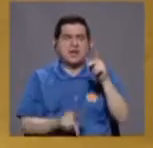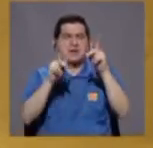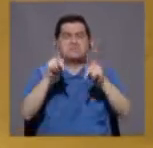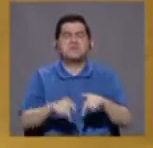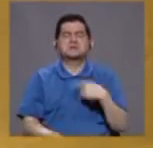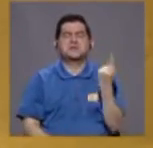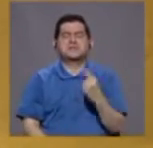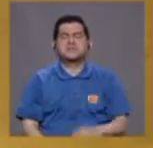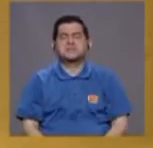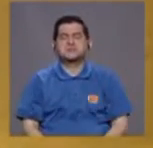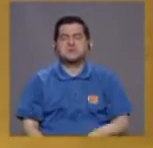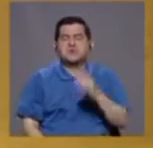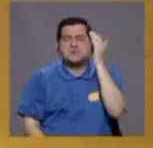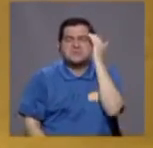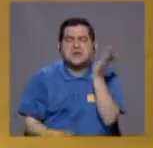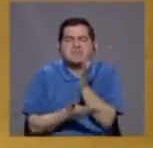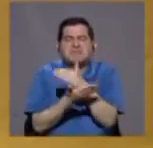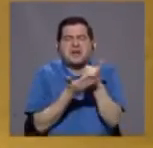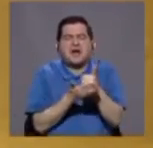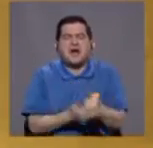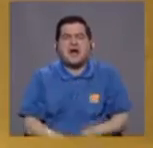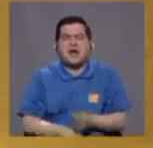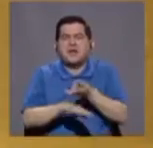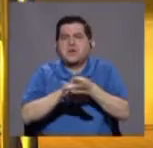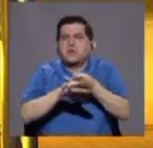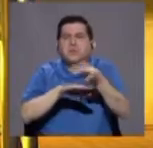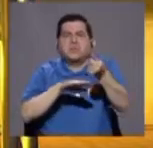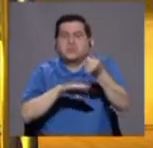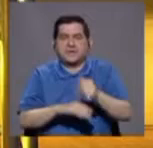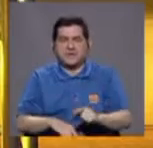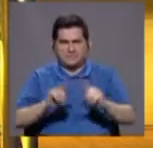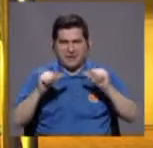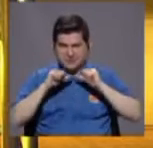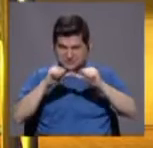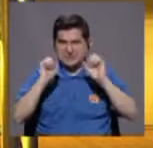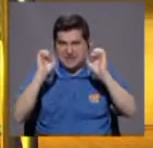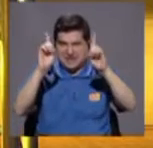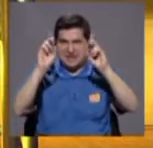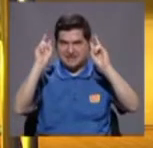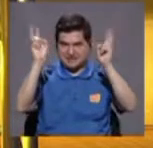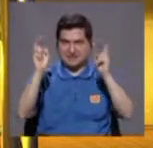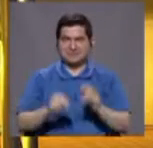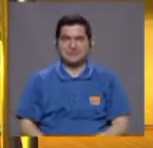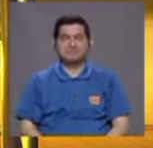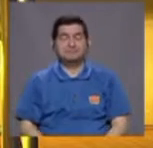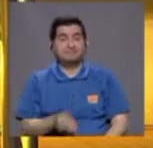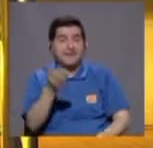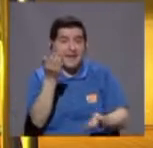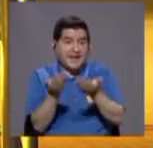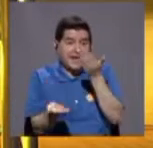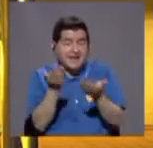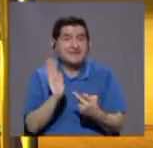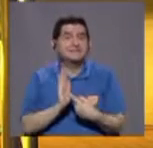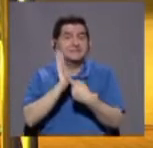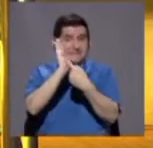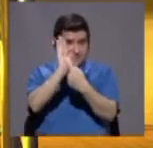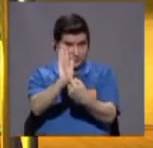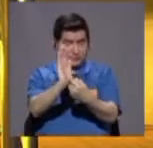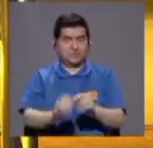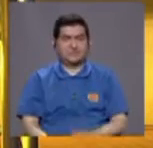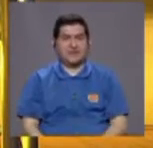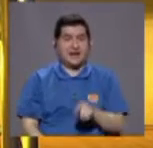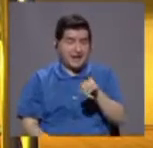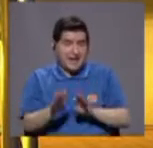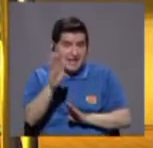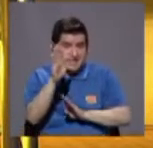bueno, regresemos a la educación. Sí, aquí tal vez habría que señalar que este